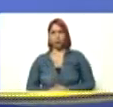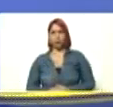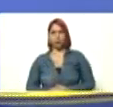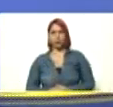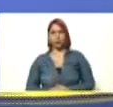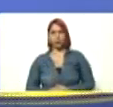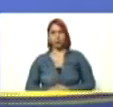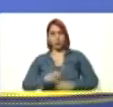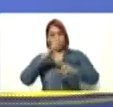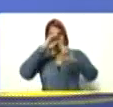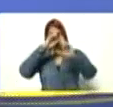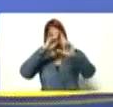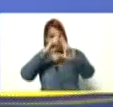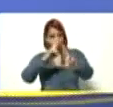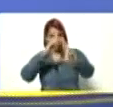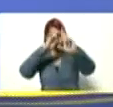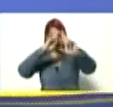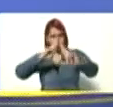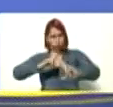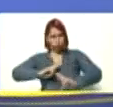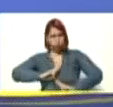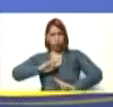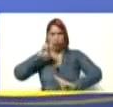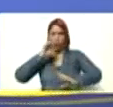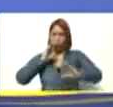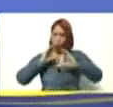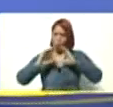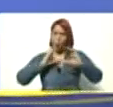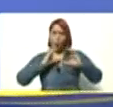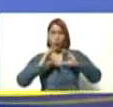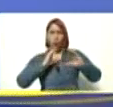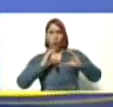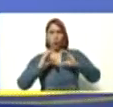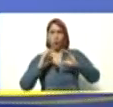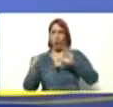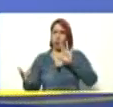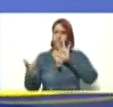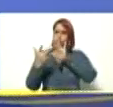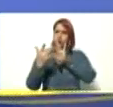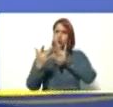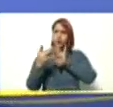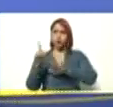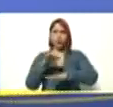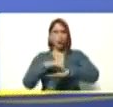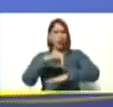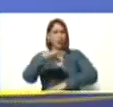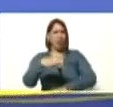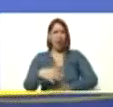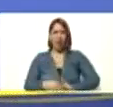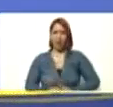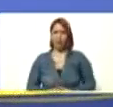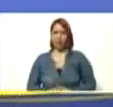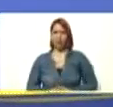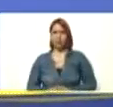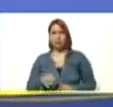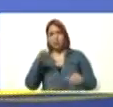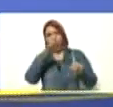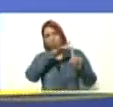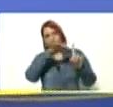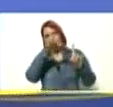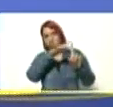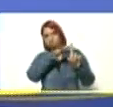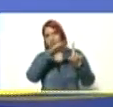de respeto, de comunicación. No se dejen llevar por